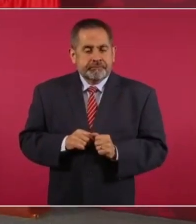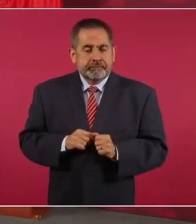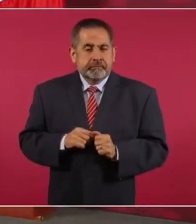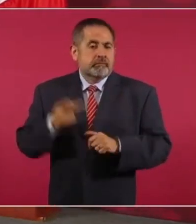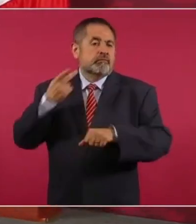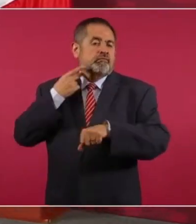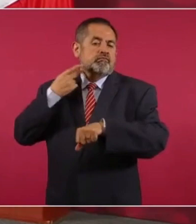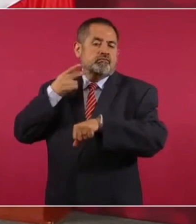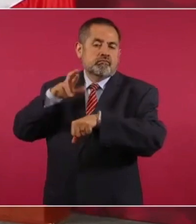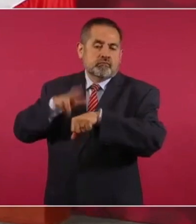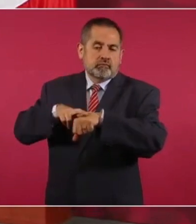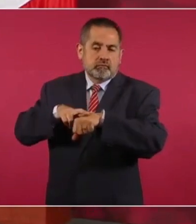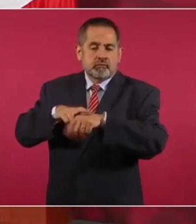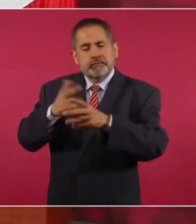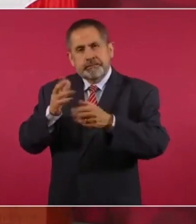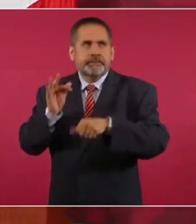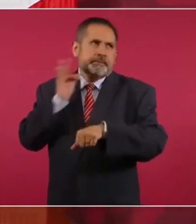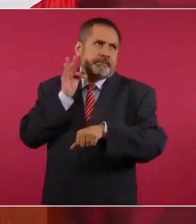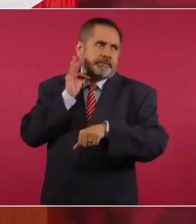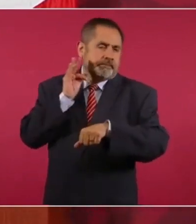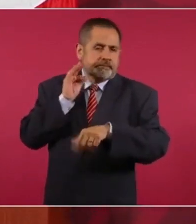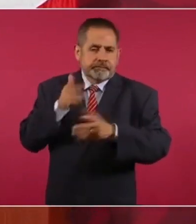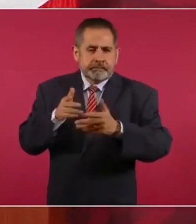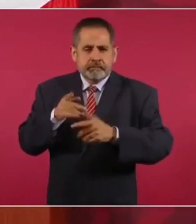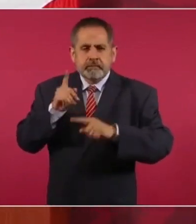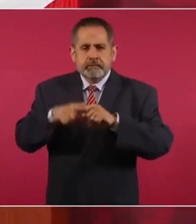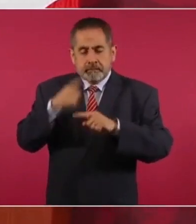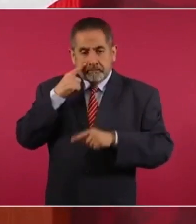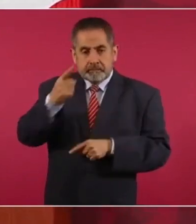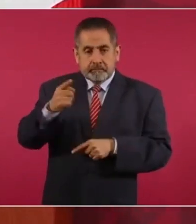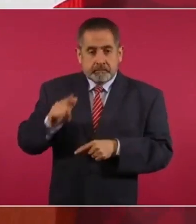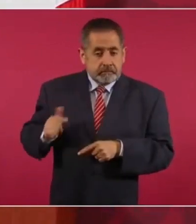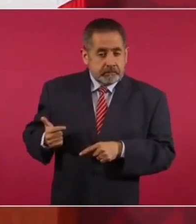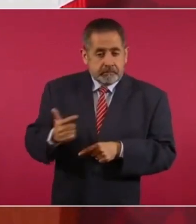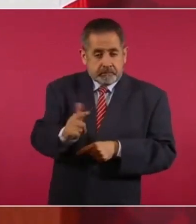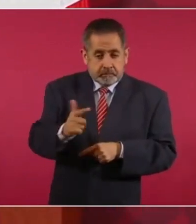procurador o fiscal. Miren cómo está Guanajuato.